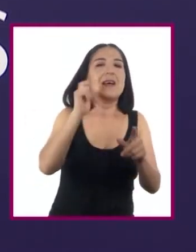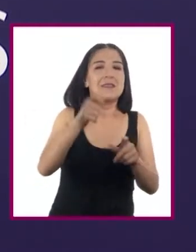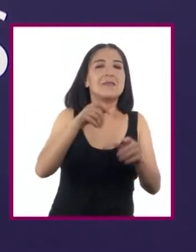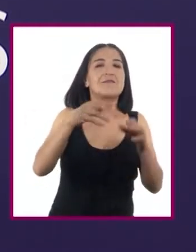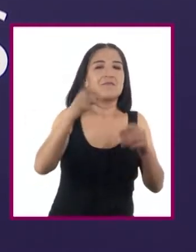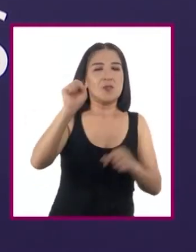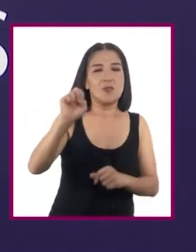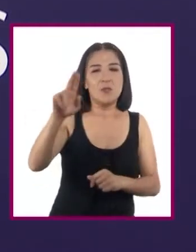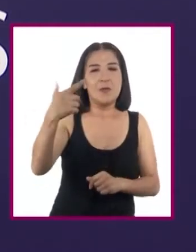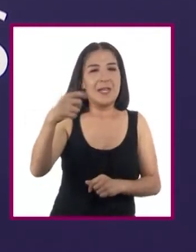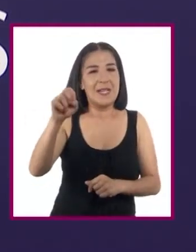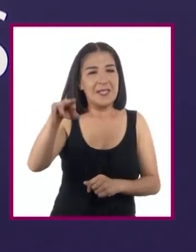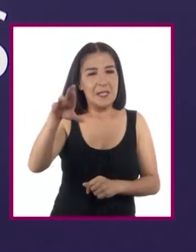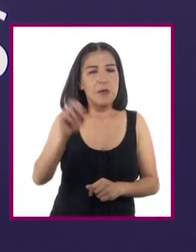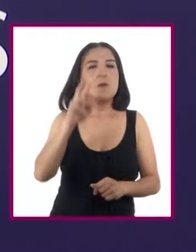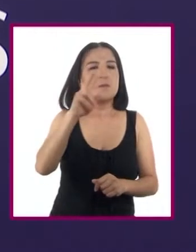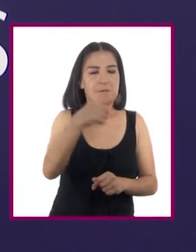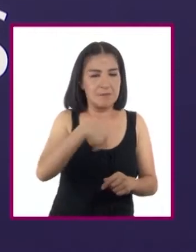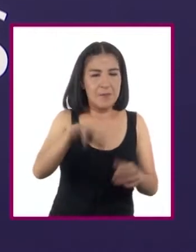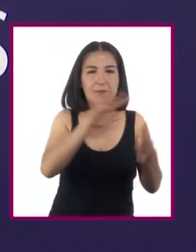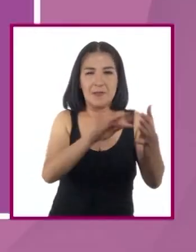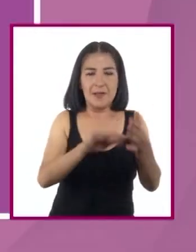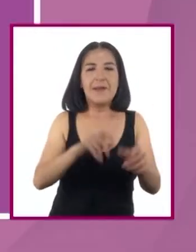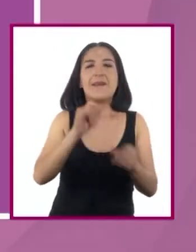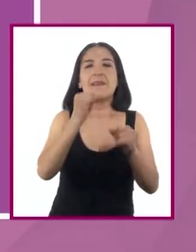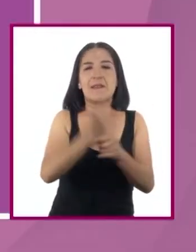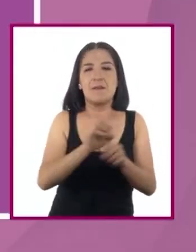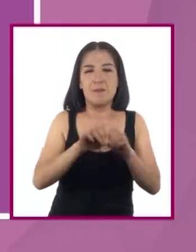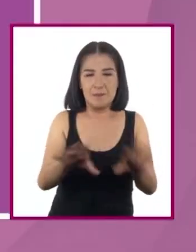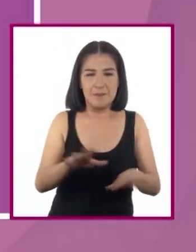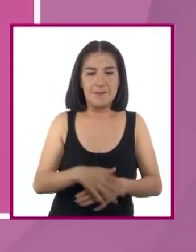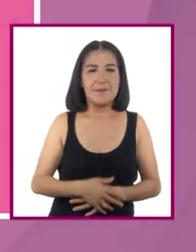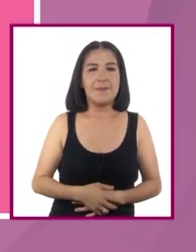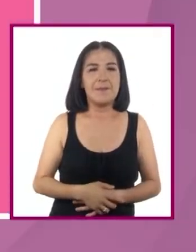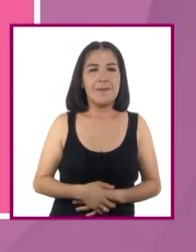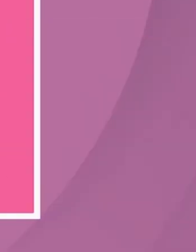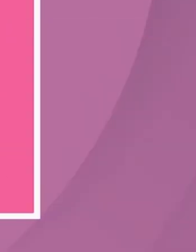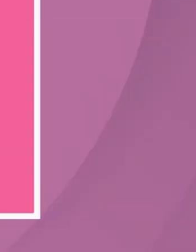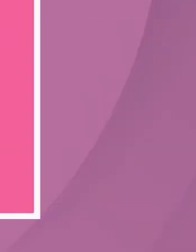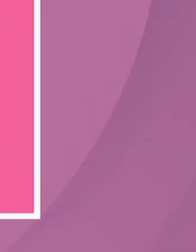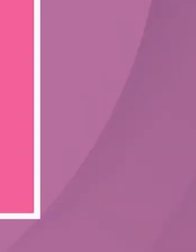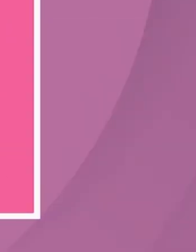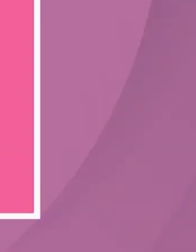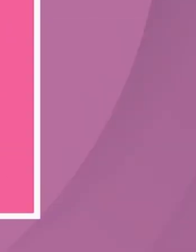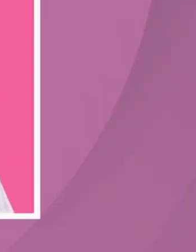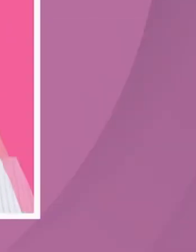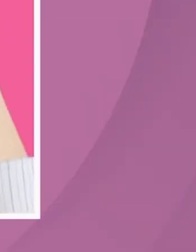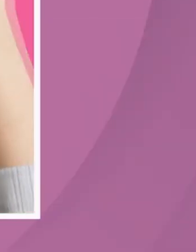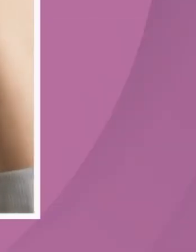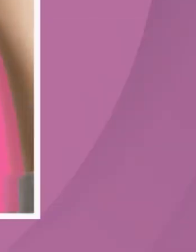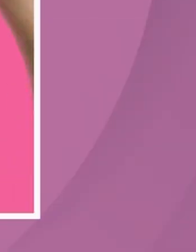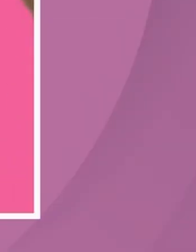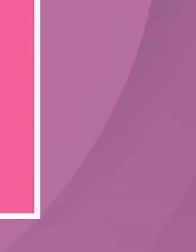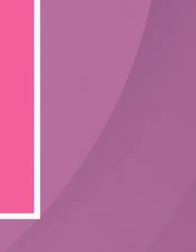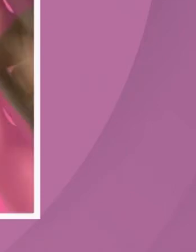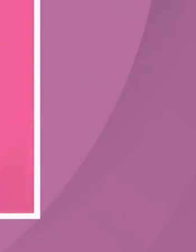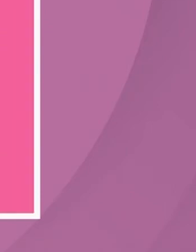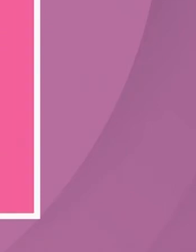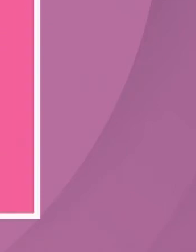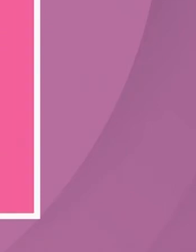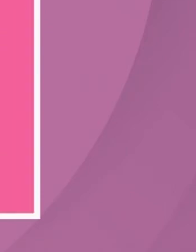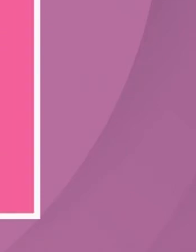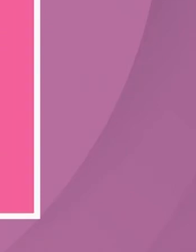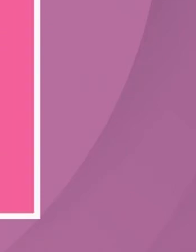los invito a que lean conmigo la siguiente información. El ambiente narrativo consiste en 2 aspectos: el